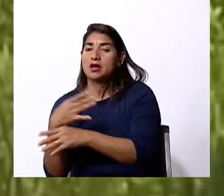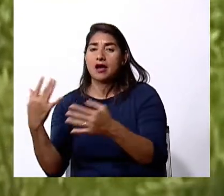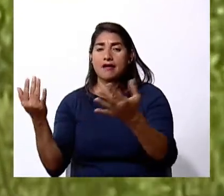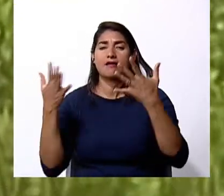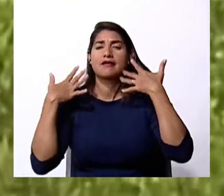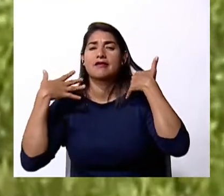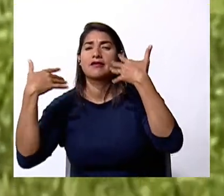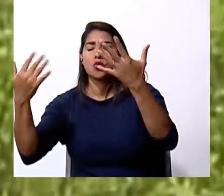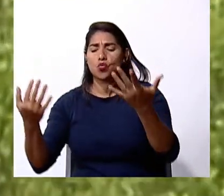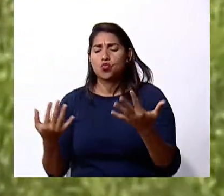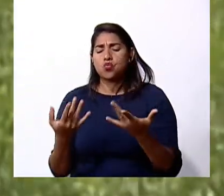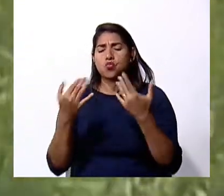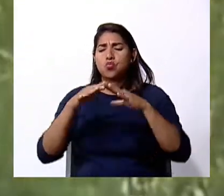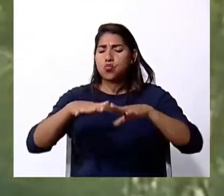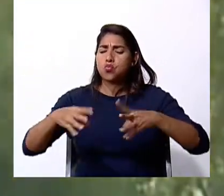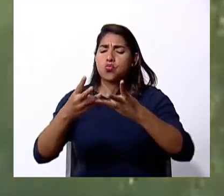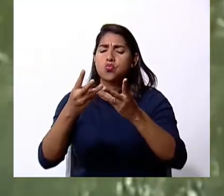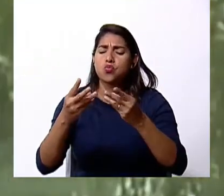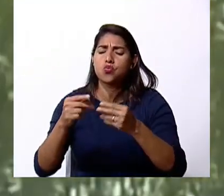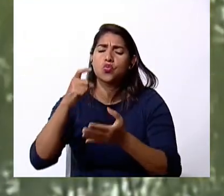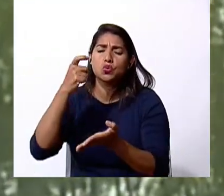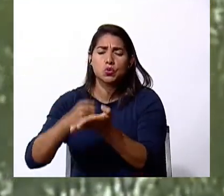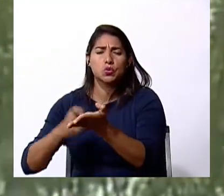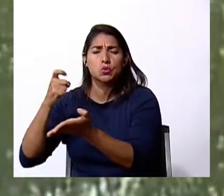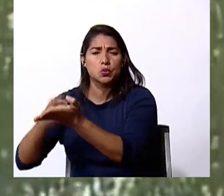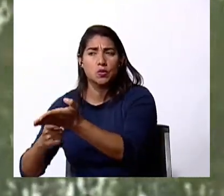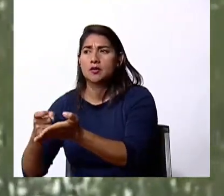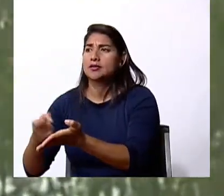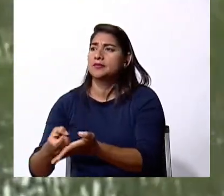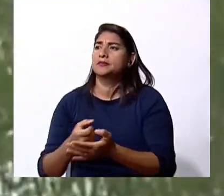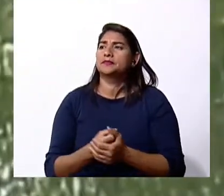calientes y en los suelos de menor calidad.